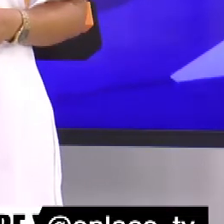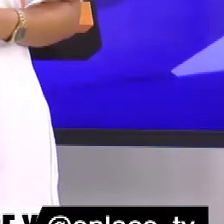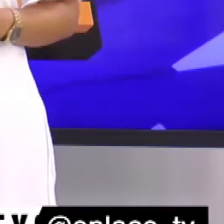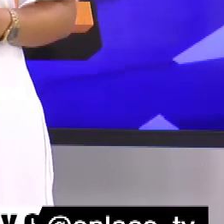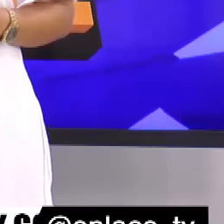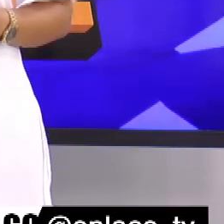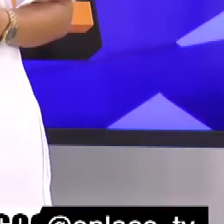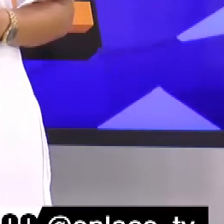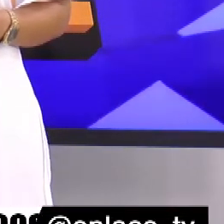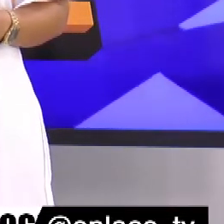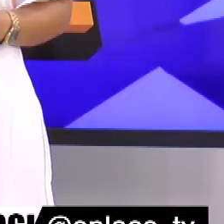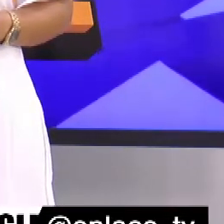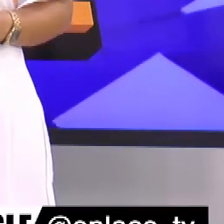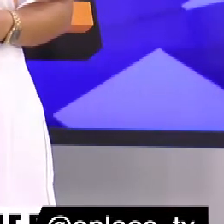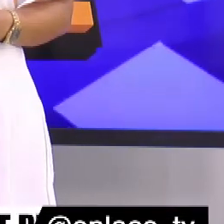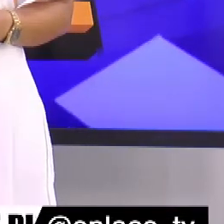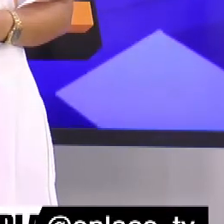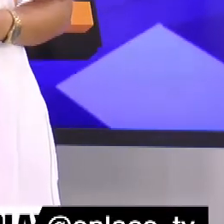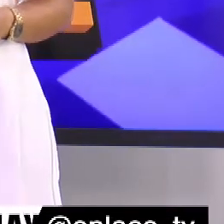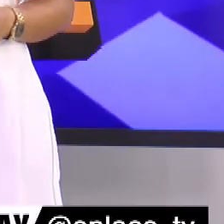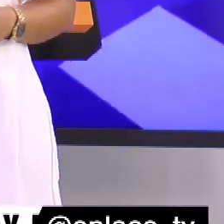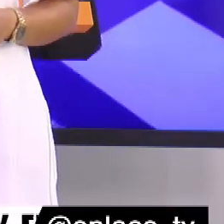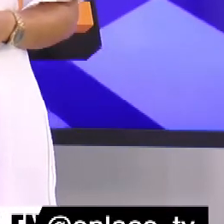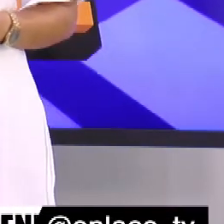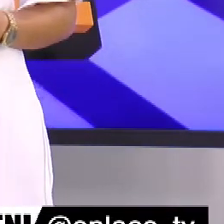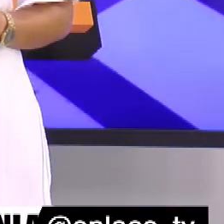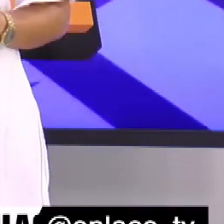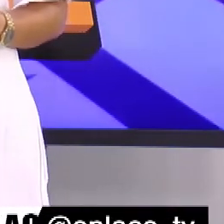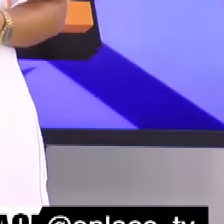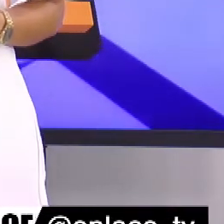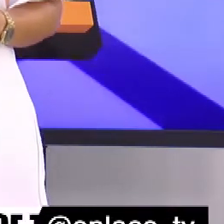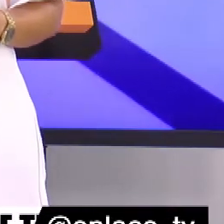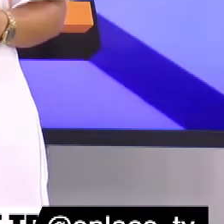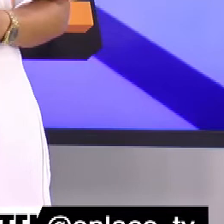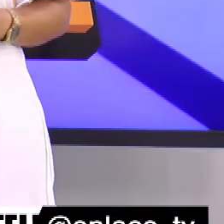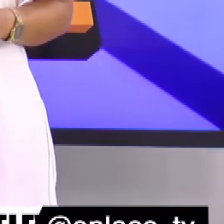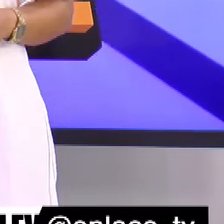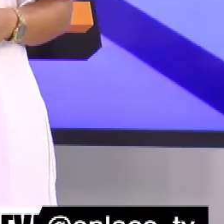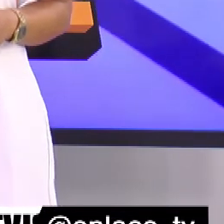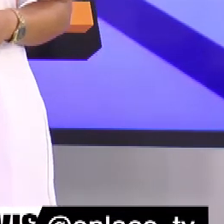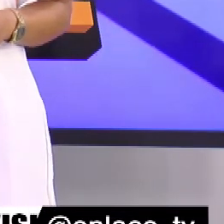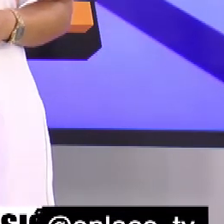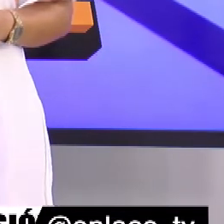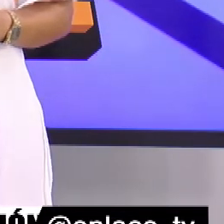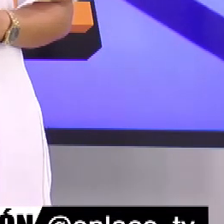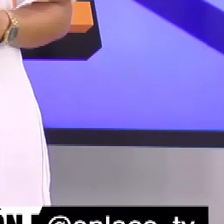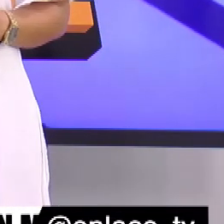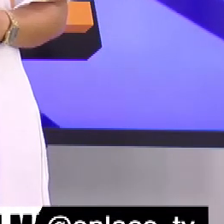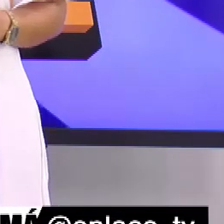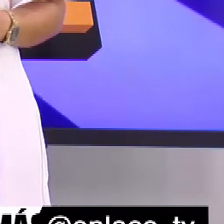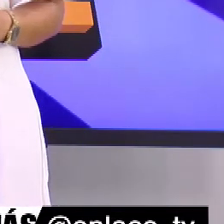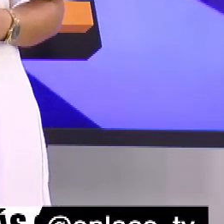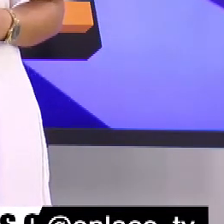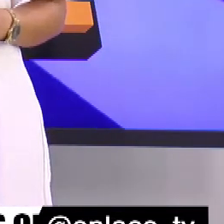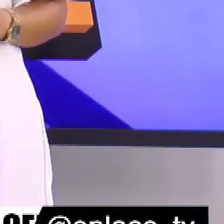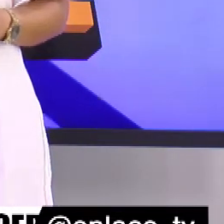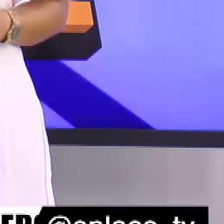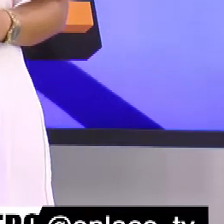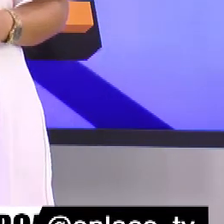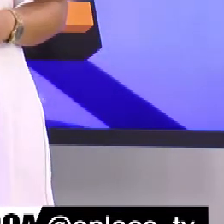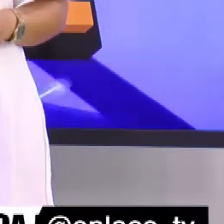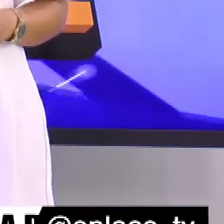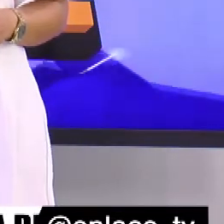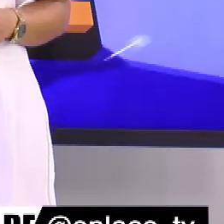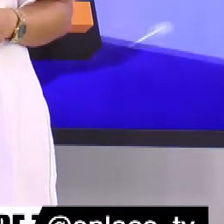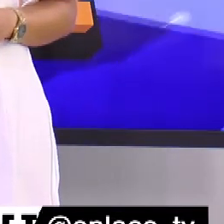Los conductores del magazine se sometieron a las exigentes pruebas de los soldados. En instantes les tenemos el desarrollo de estas y otras